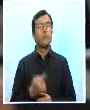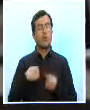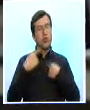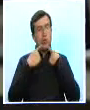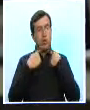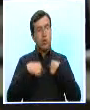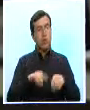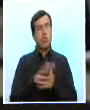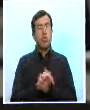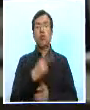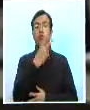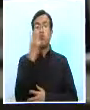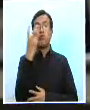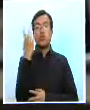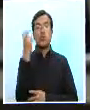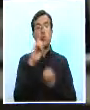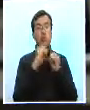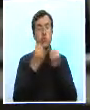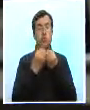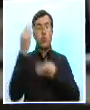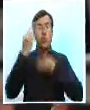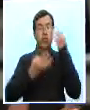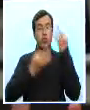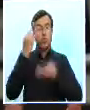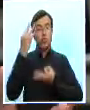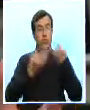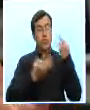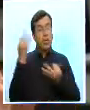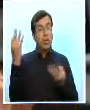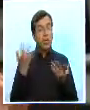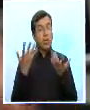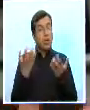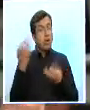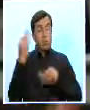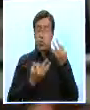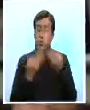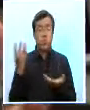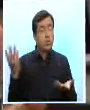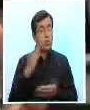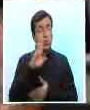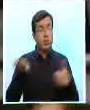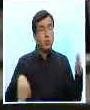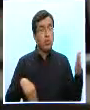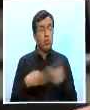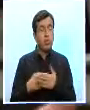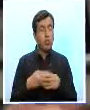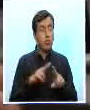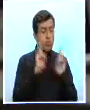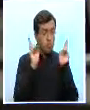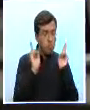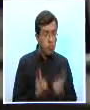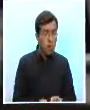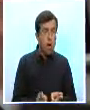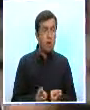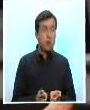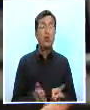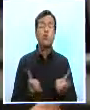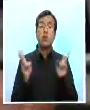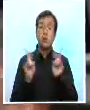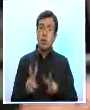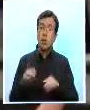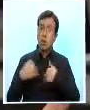cientos de organización quiero Justicia para todos los seres humanos pero